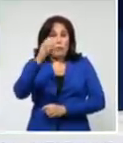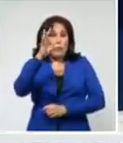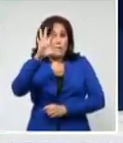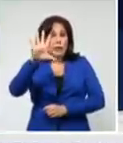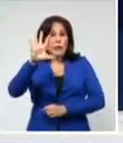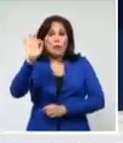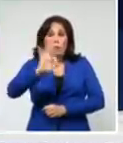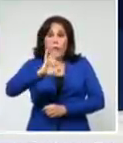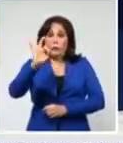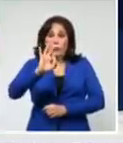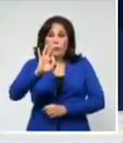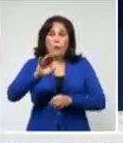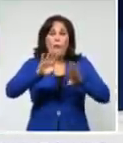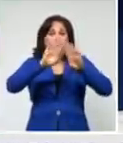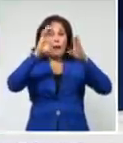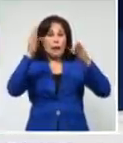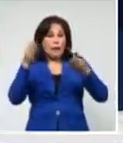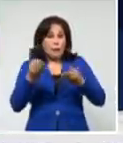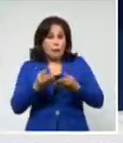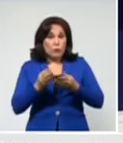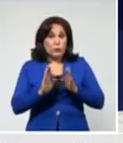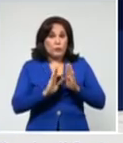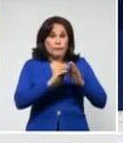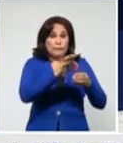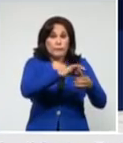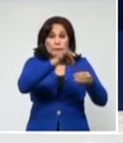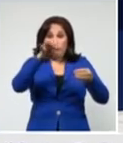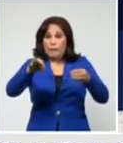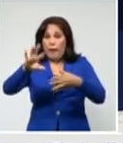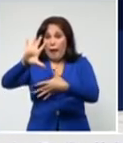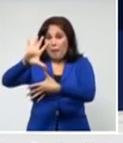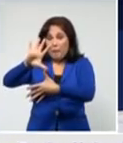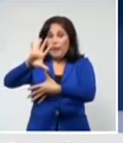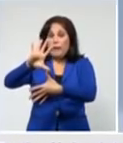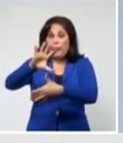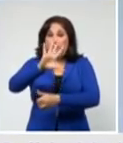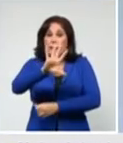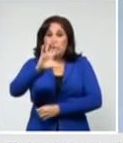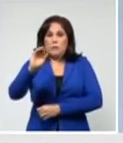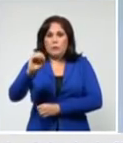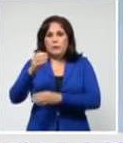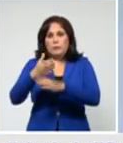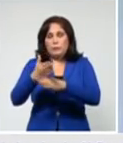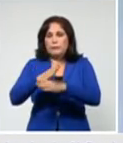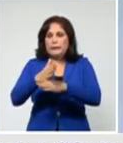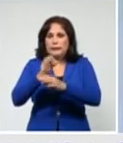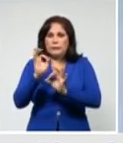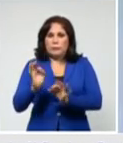50,85% de todos los casos del mundo, pues ayer confirma